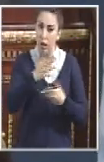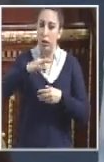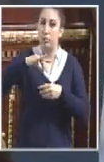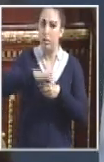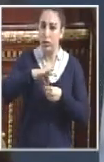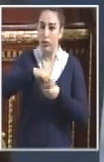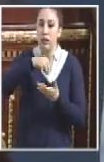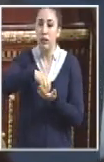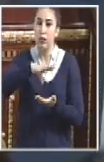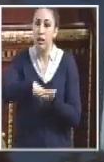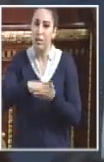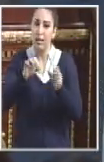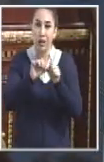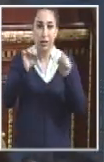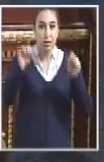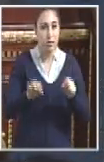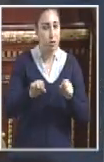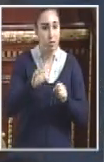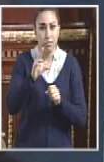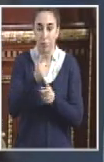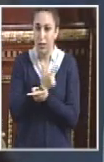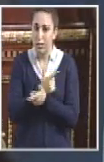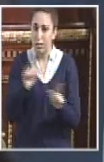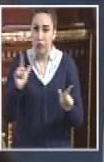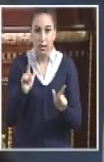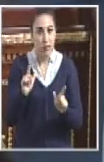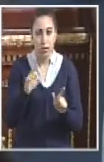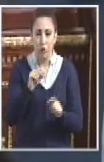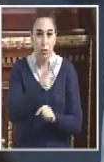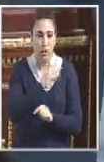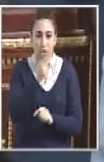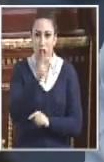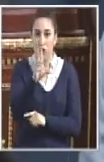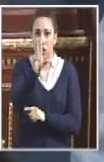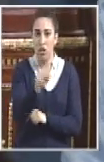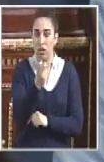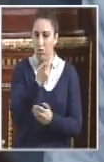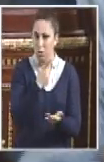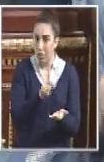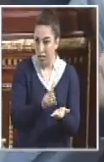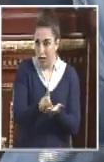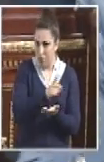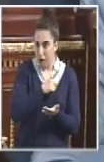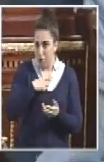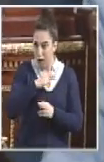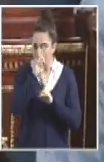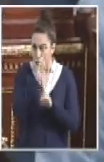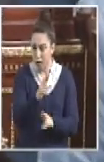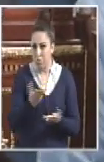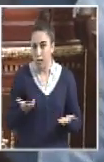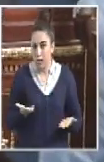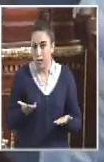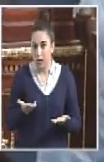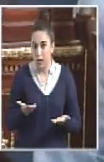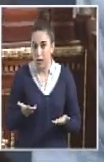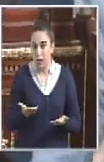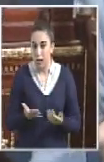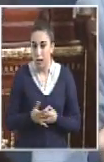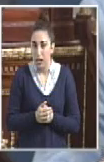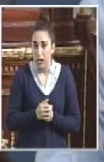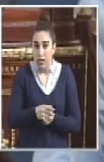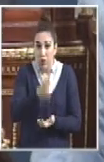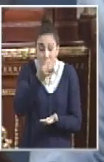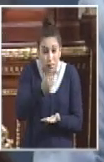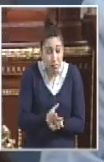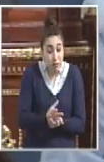manera nominal en cualquier momento y no se le puede coartar ese derecho. Este es un antecedente único en toda la legislatura. Sería